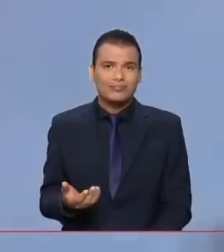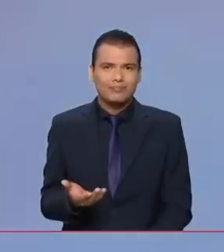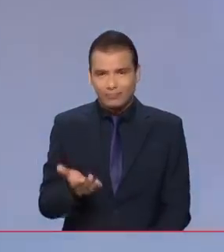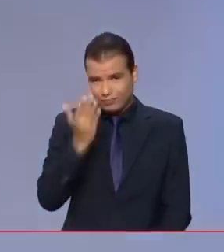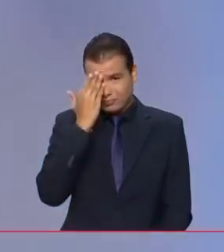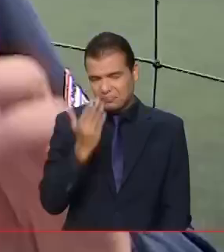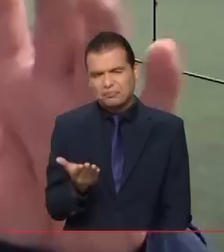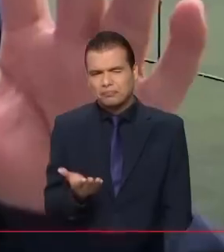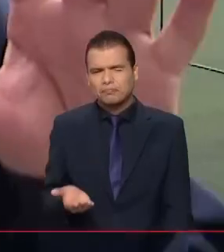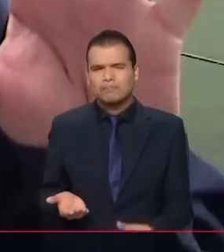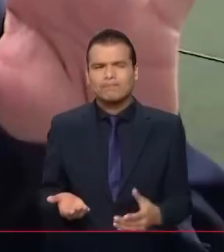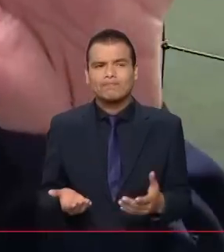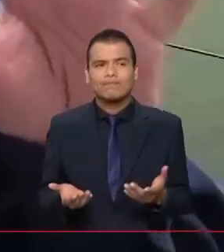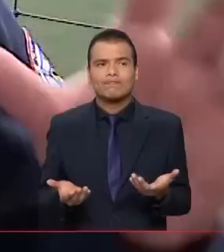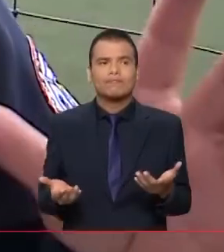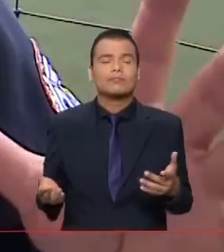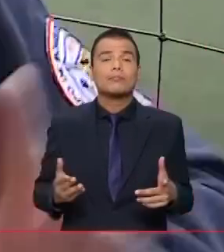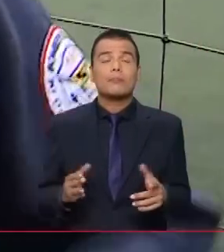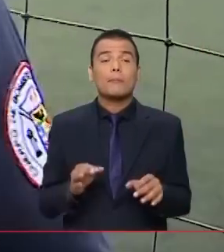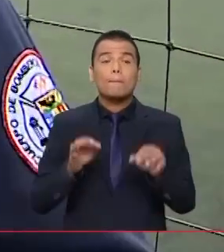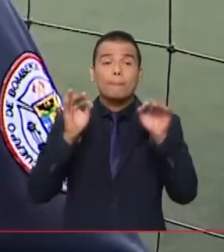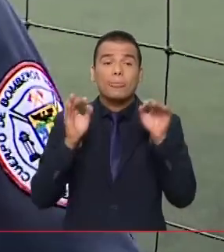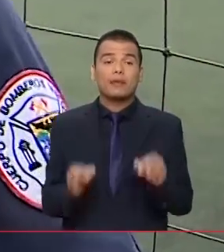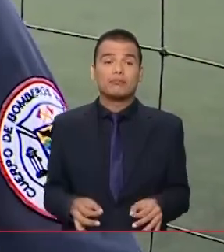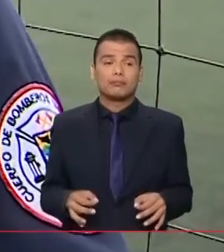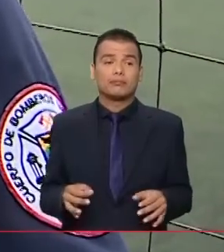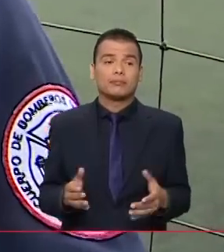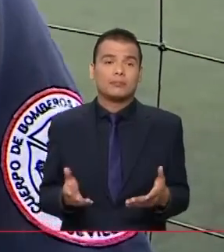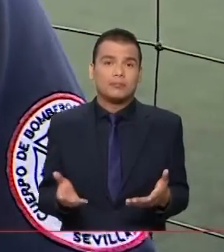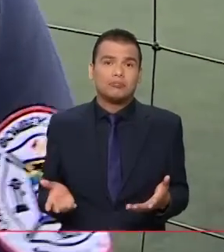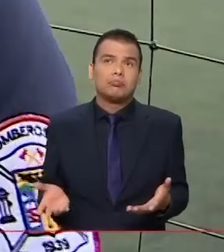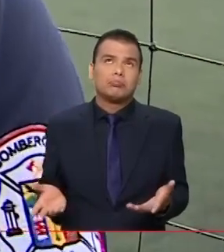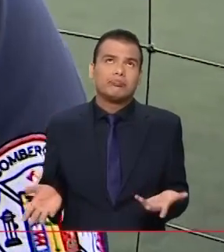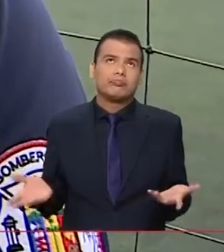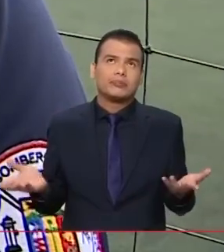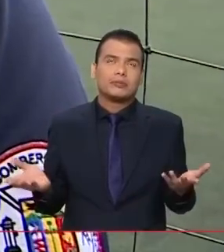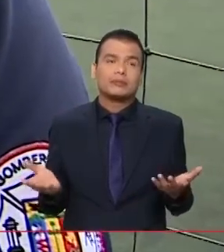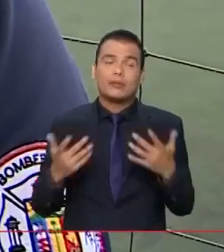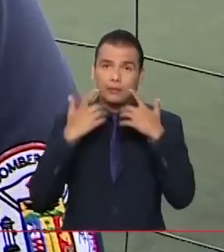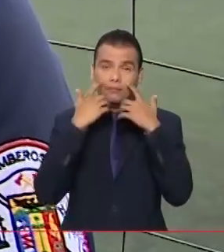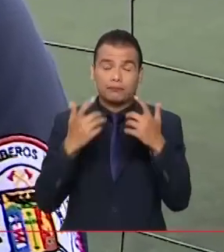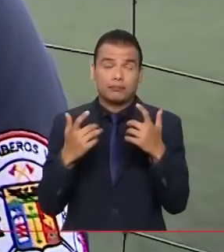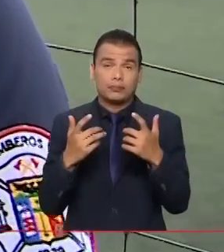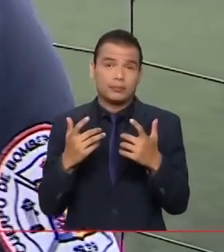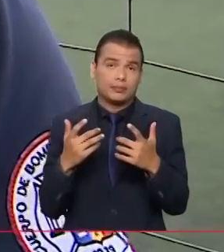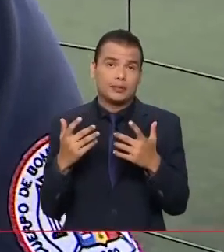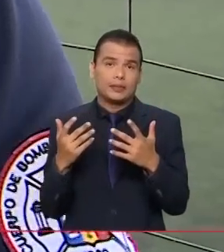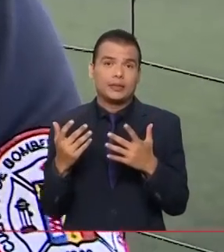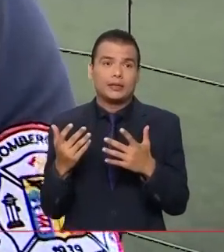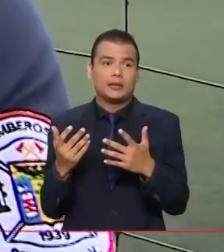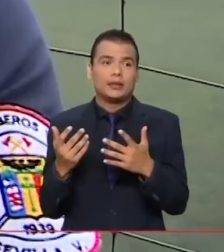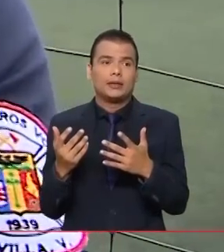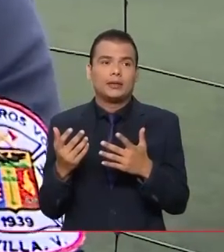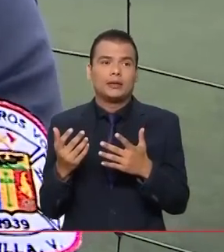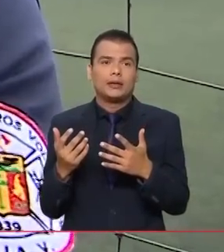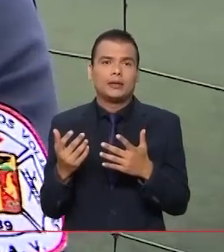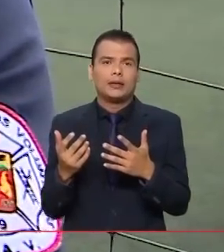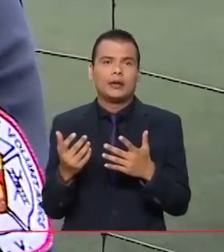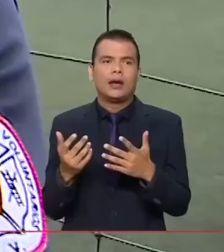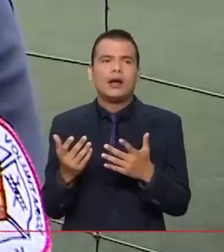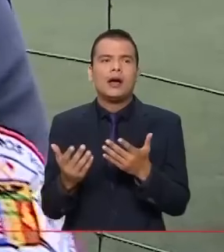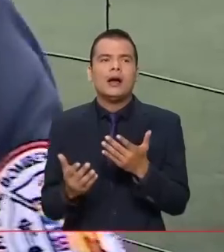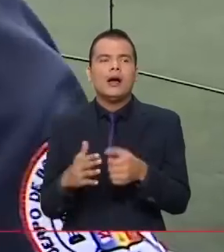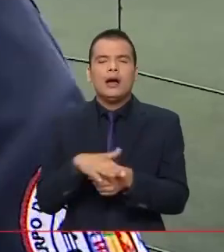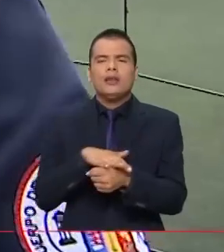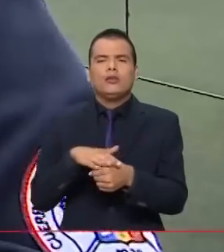pasa? Lo más cercano, los que están llamados, pues como la alerta amarilla, digámoslo así, que más que todo atañe